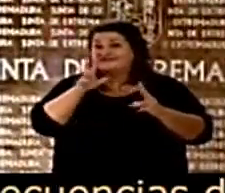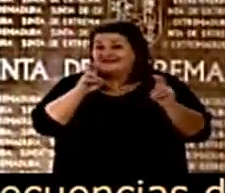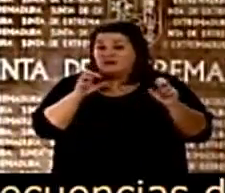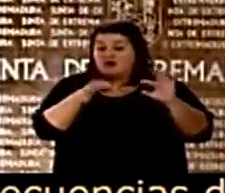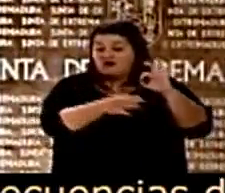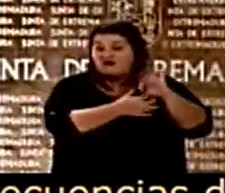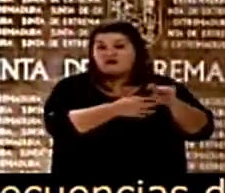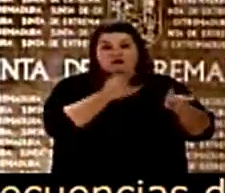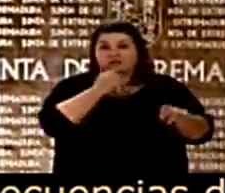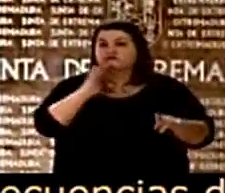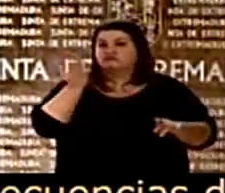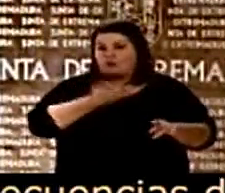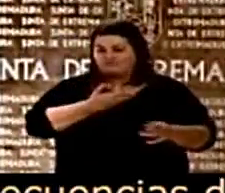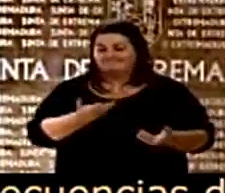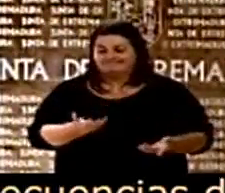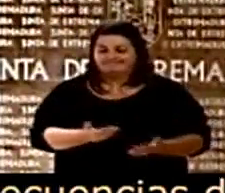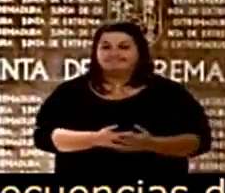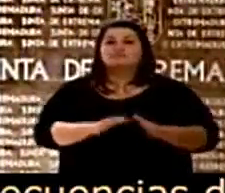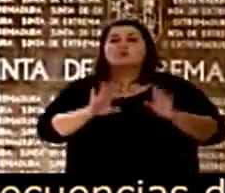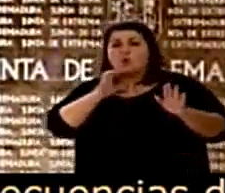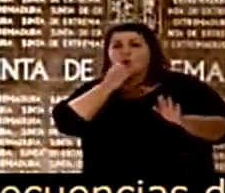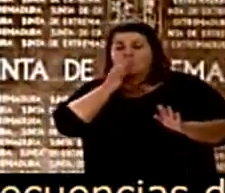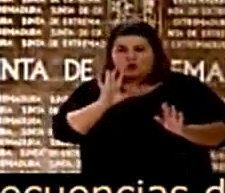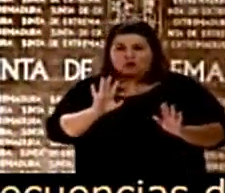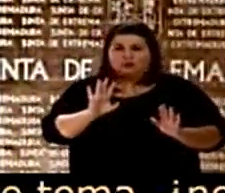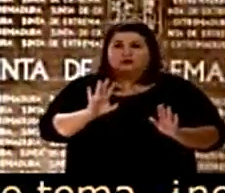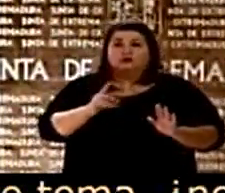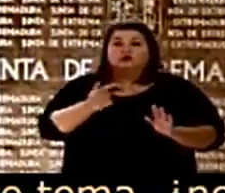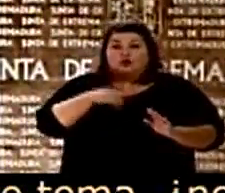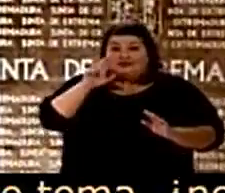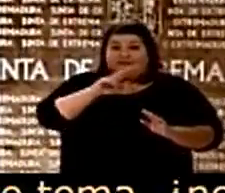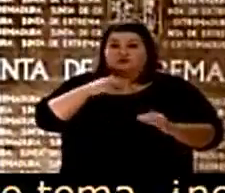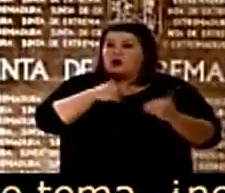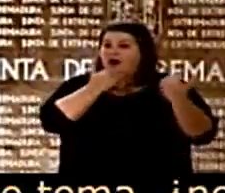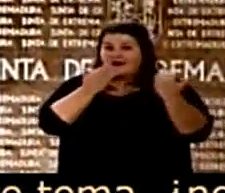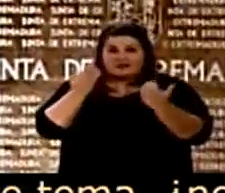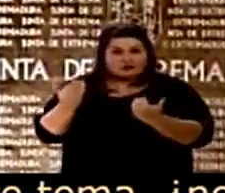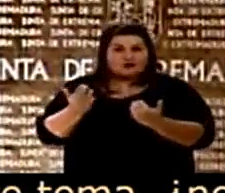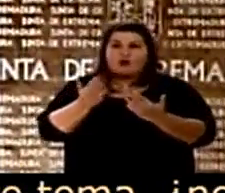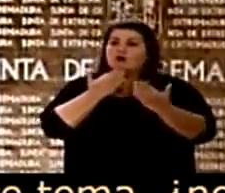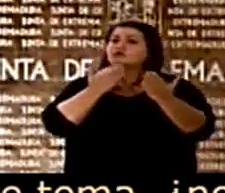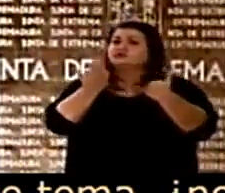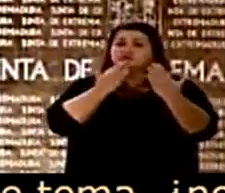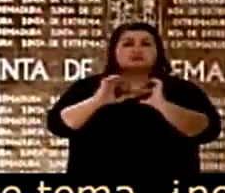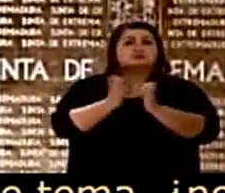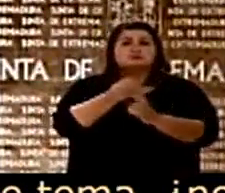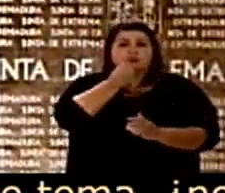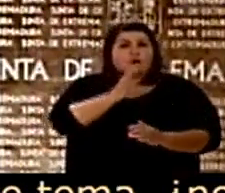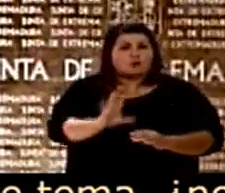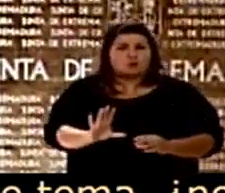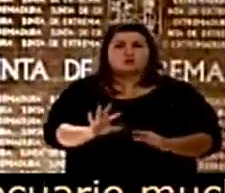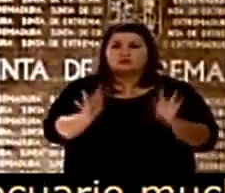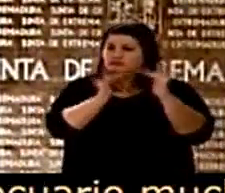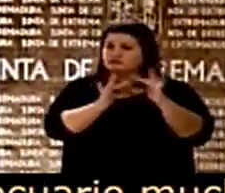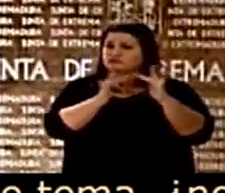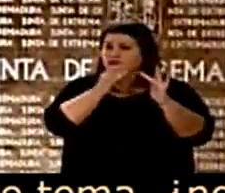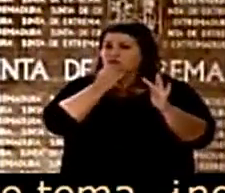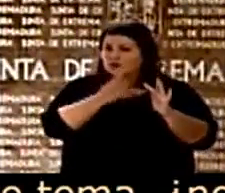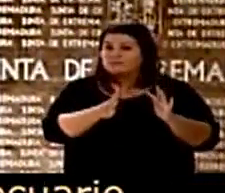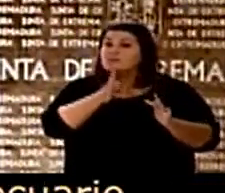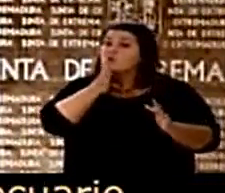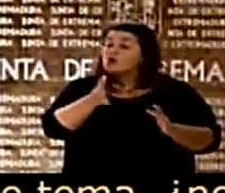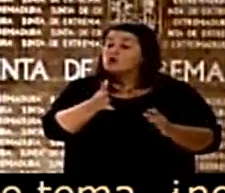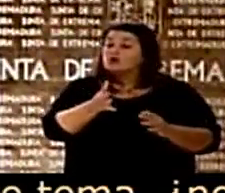¿no? Pero bueno, no he encontrado yo, e insisto, yo agradezco mucho el tono, porque